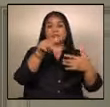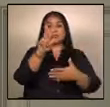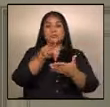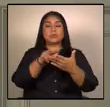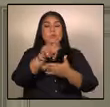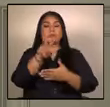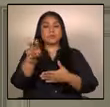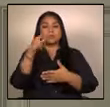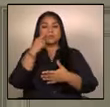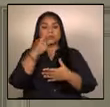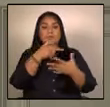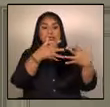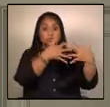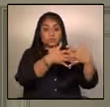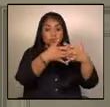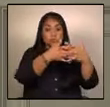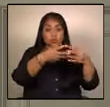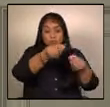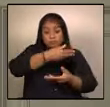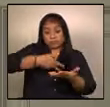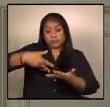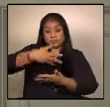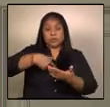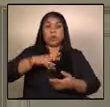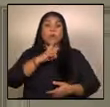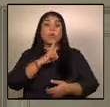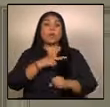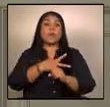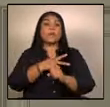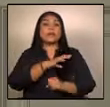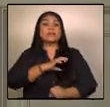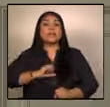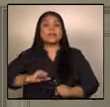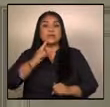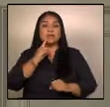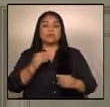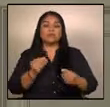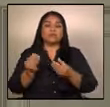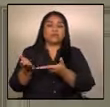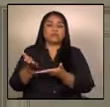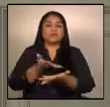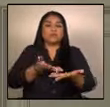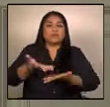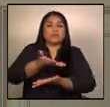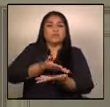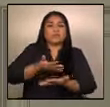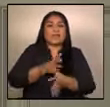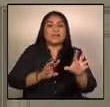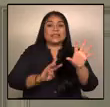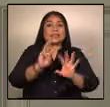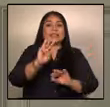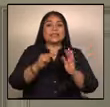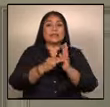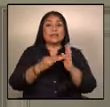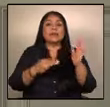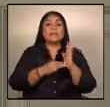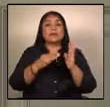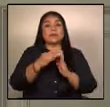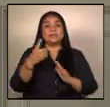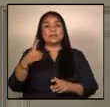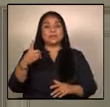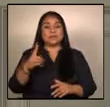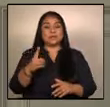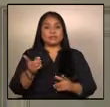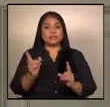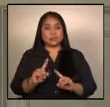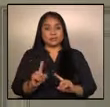Unidos intercambió con nuestros tres países, Honduras, Guatemala y El Salvador, unos 13 mil millones de dólares, mientras que